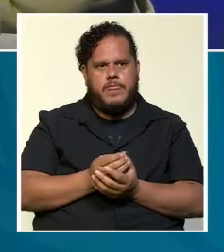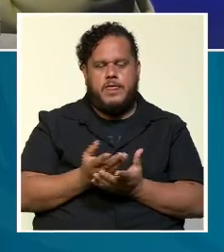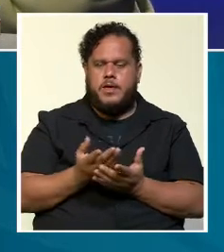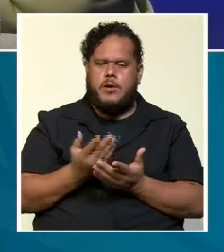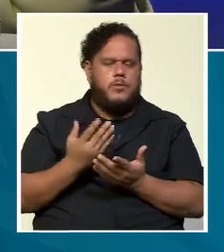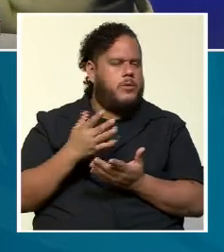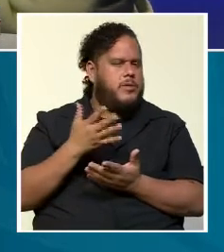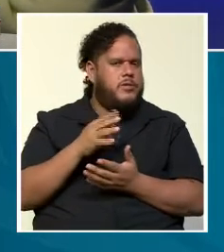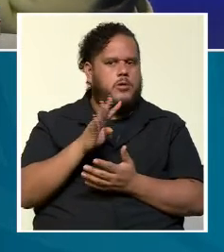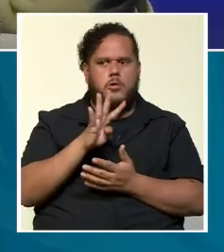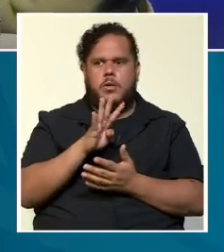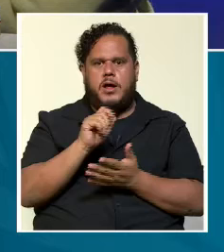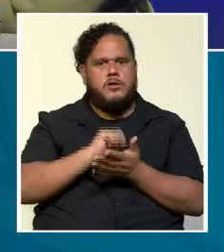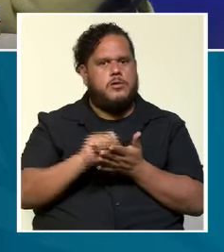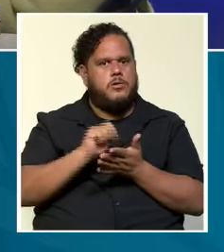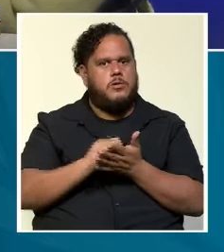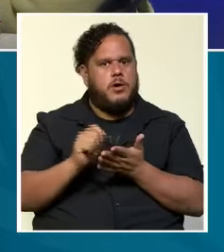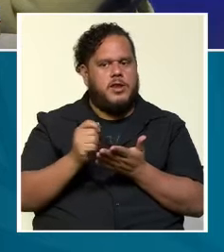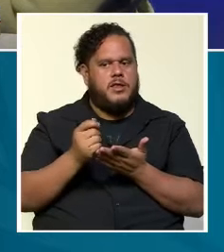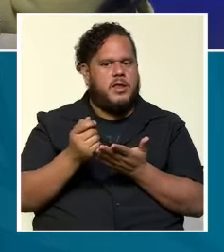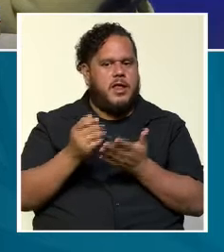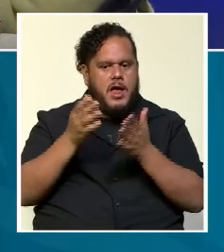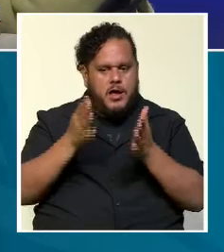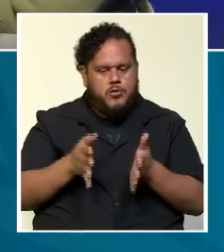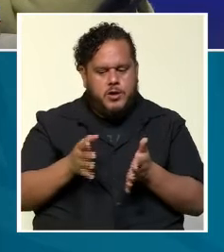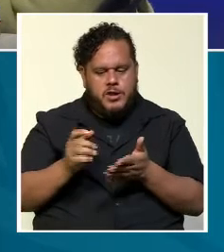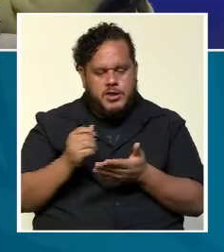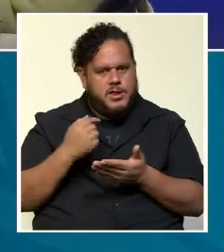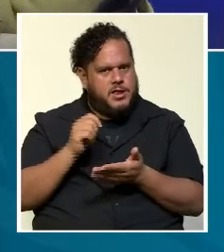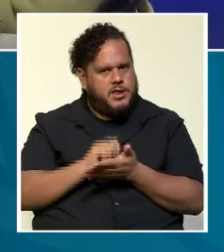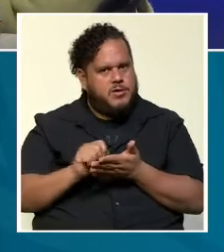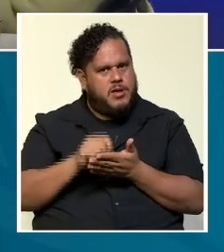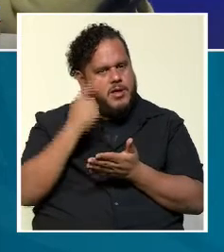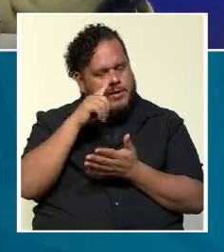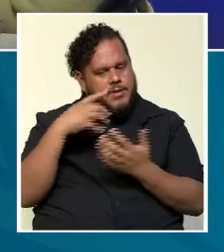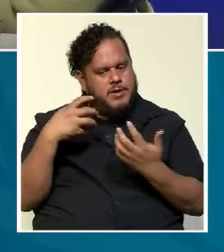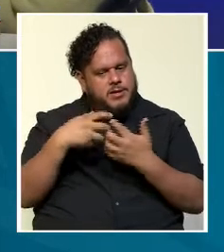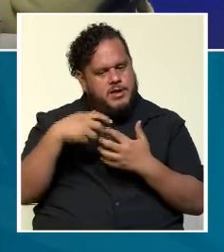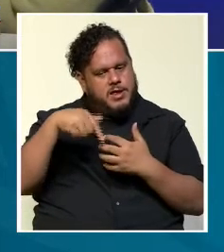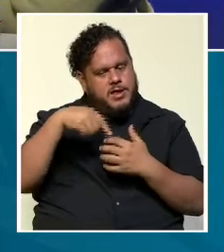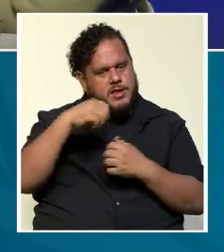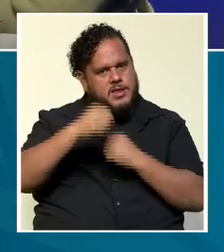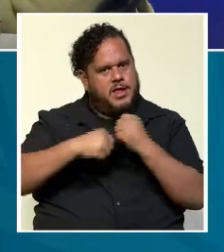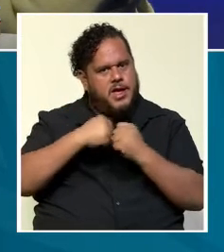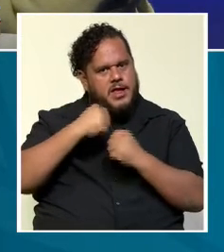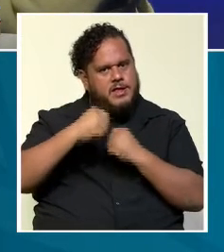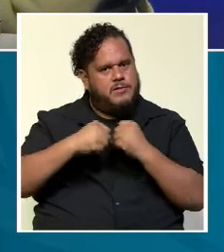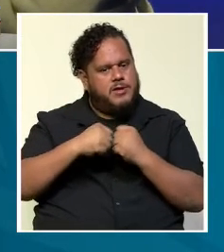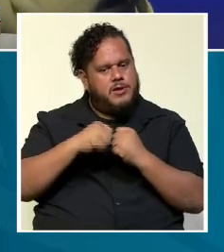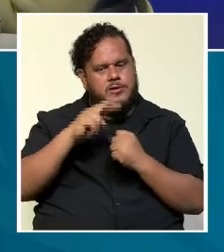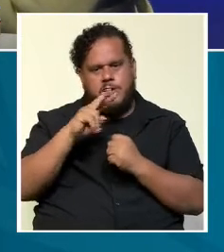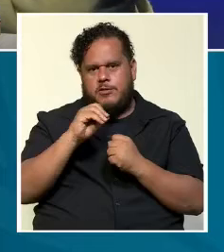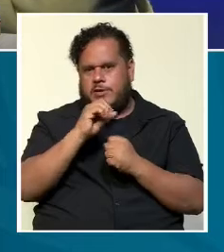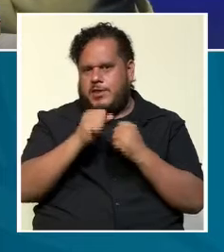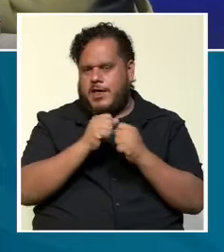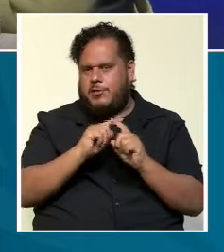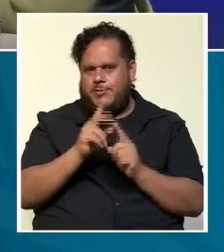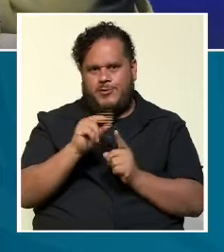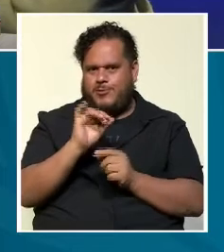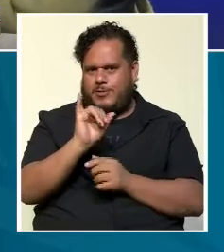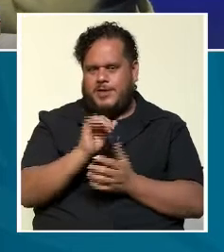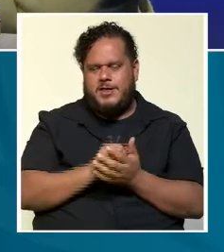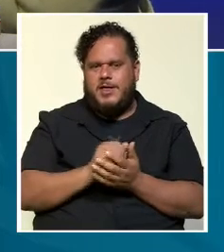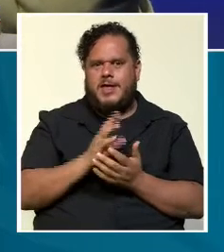había 4 autores escribiendo para coincidir en este aniversario de los 20 años, y eso no es así, ¿verdad? Esto es